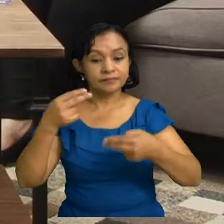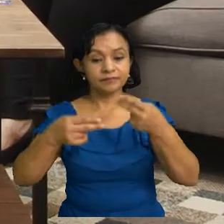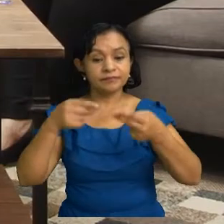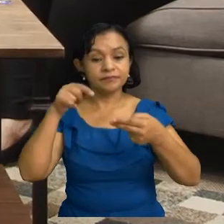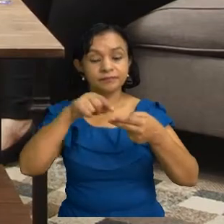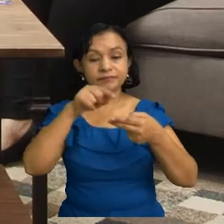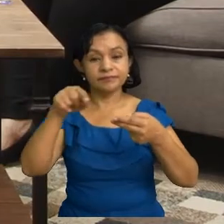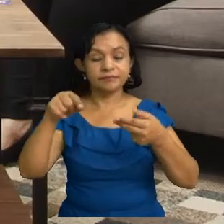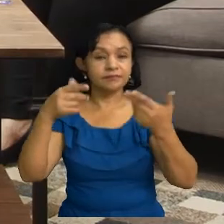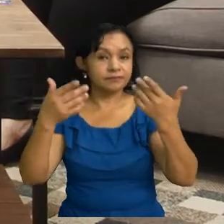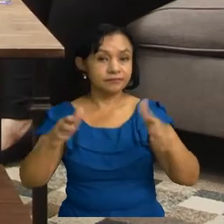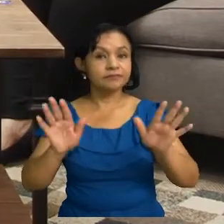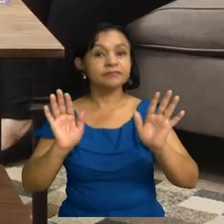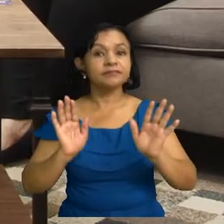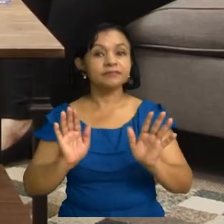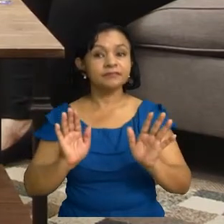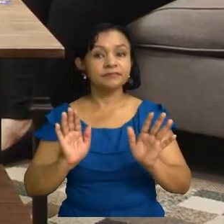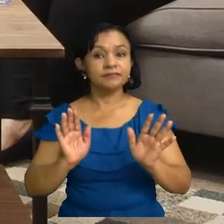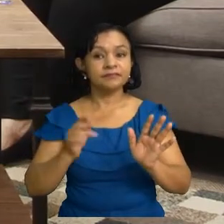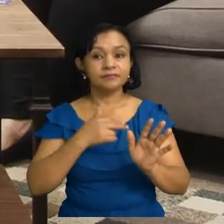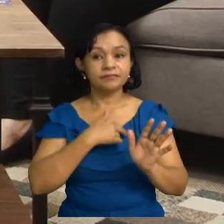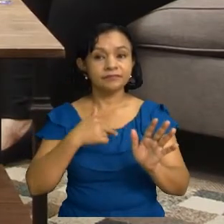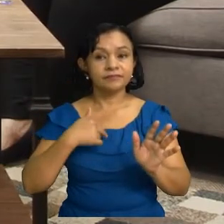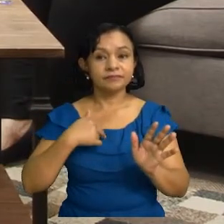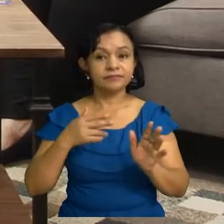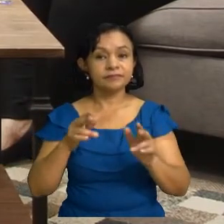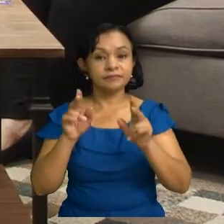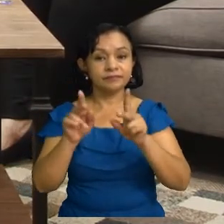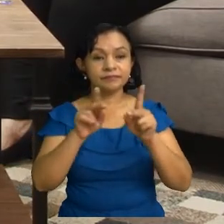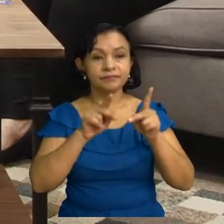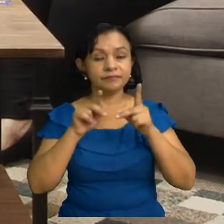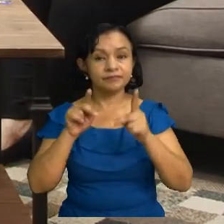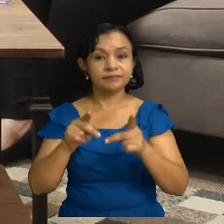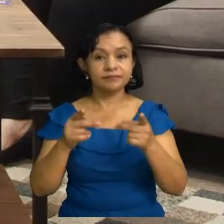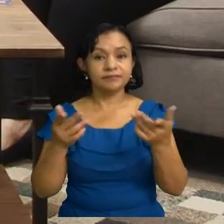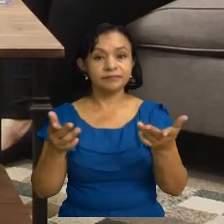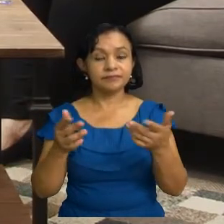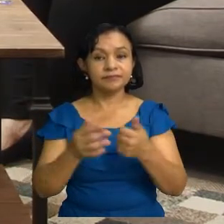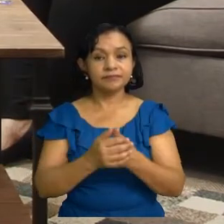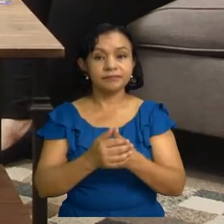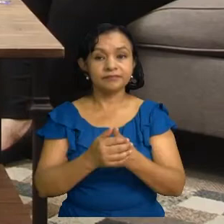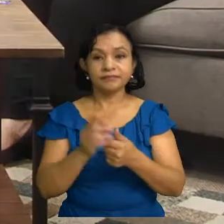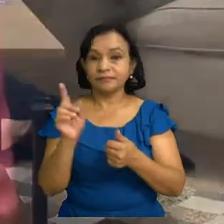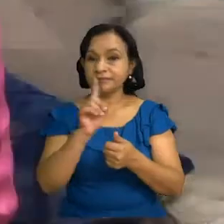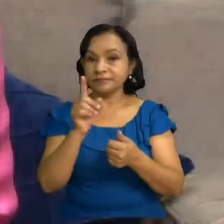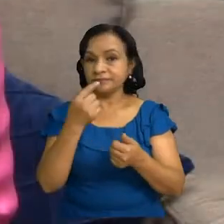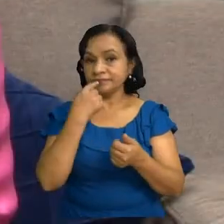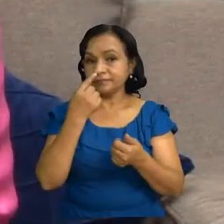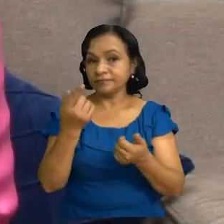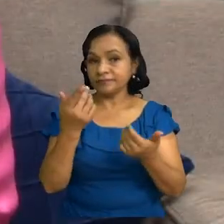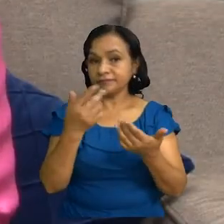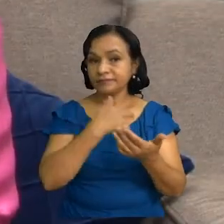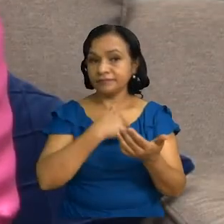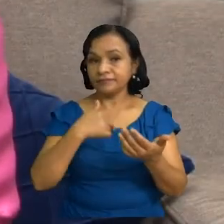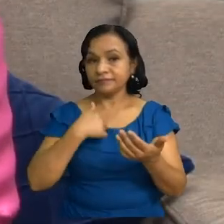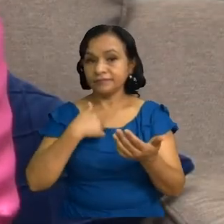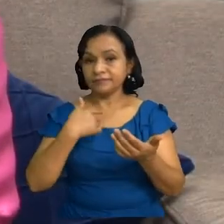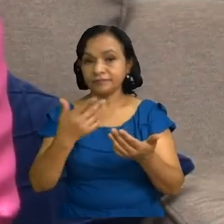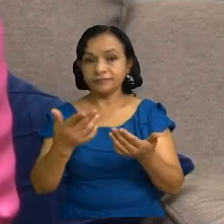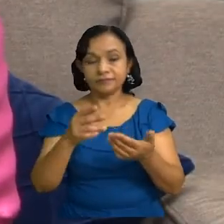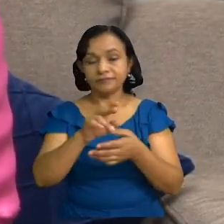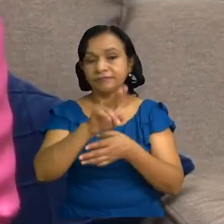oficiales a disposición del público verdad para que no nos dejemos engañar porque de pronto dices ya se